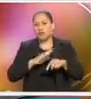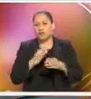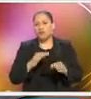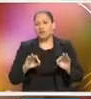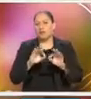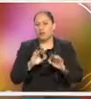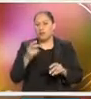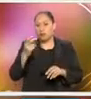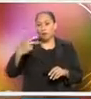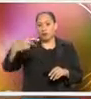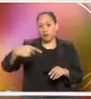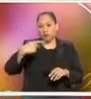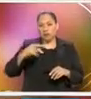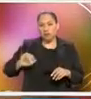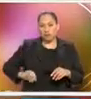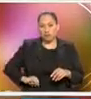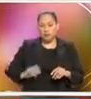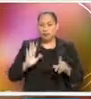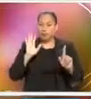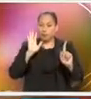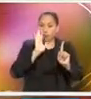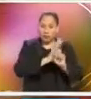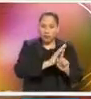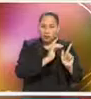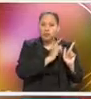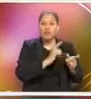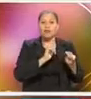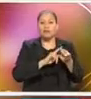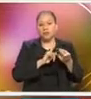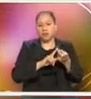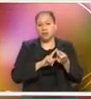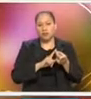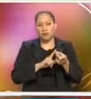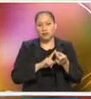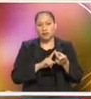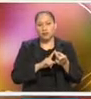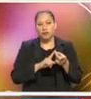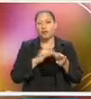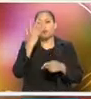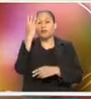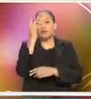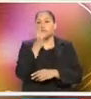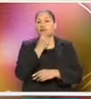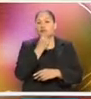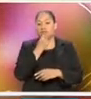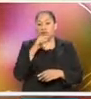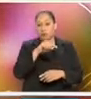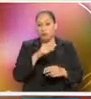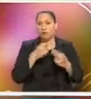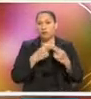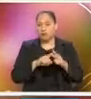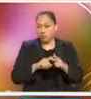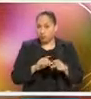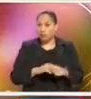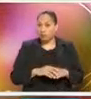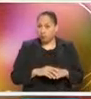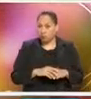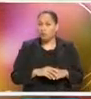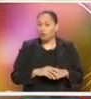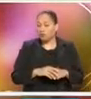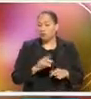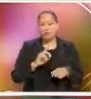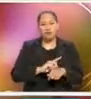Fíjate que es una pregunta interesante. El bullying yo lo he visto, ¿no?, desde kinder. Increíble. De criaturas de...